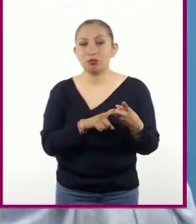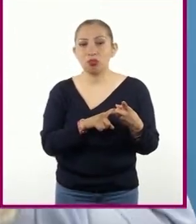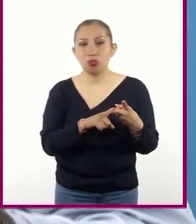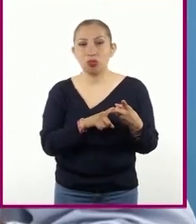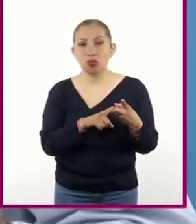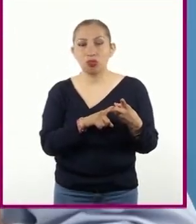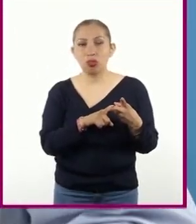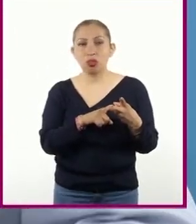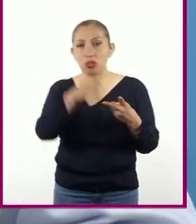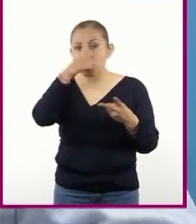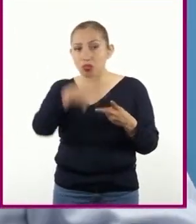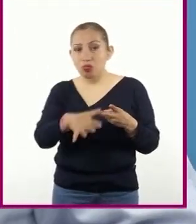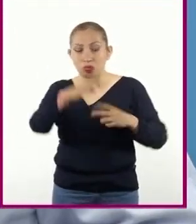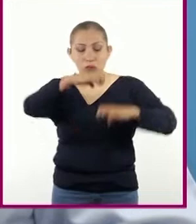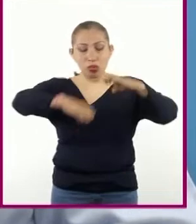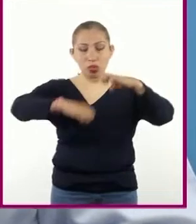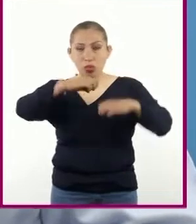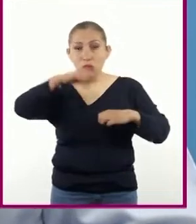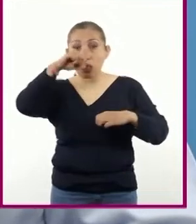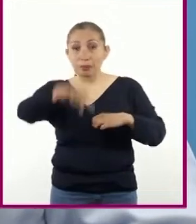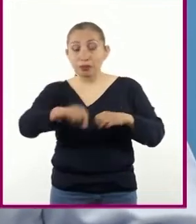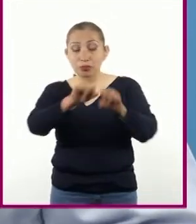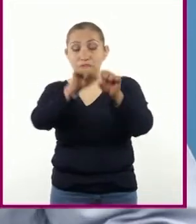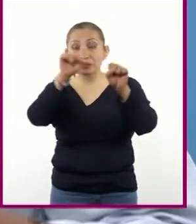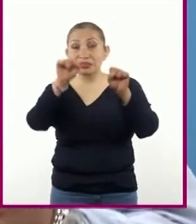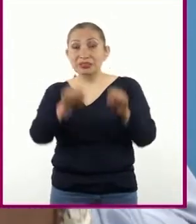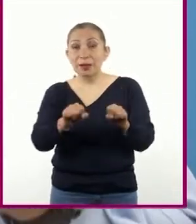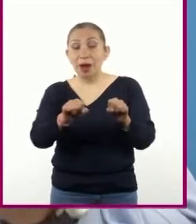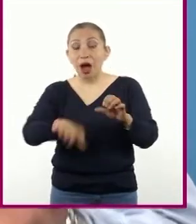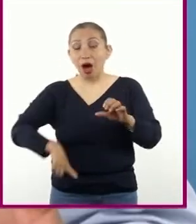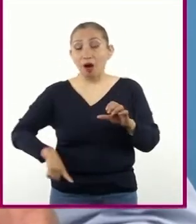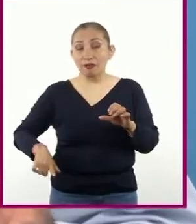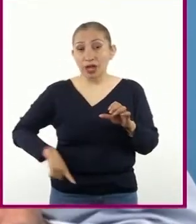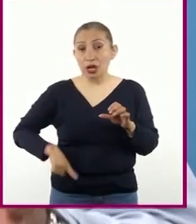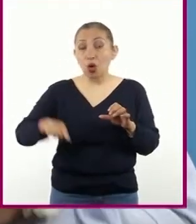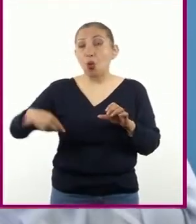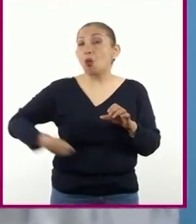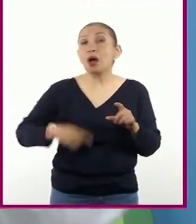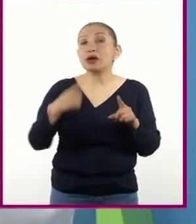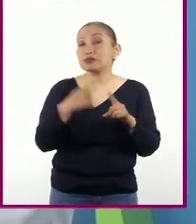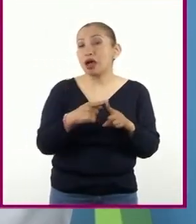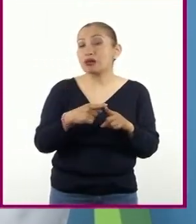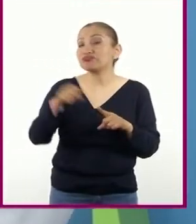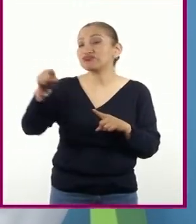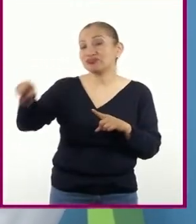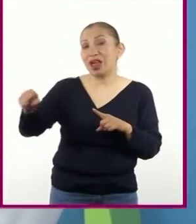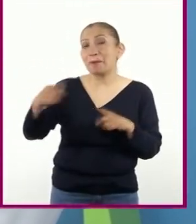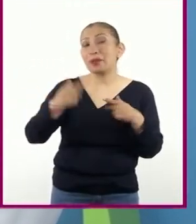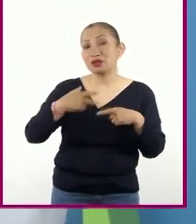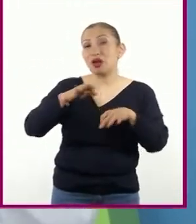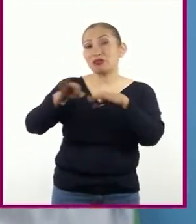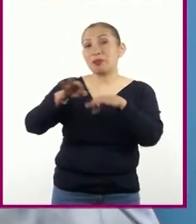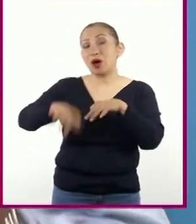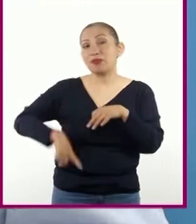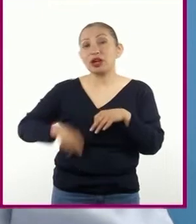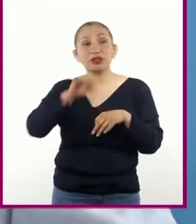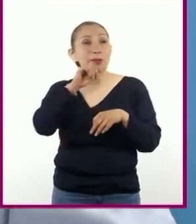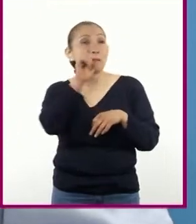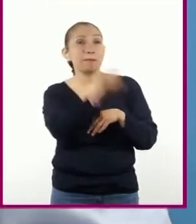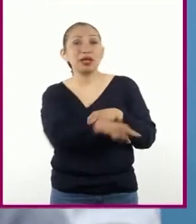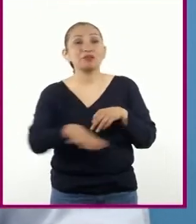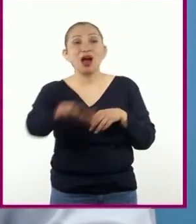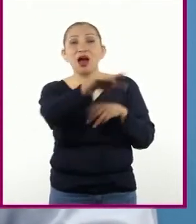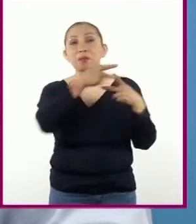La violencia estructural, derivada de un sistema de gobierno en donde los culpables son tanto los funcionarios como la misma